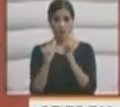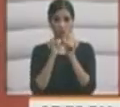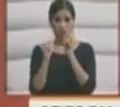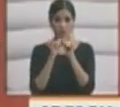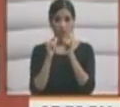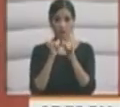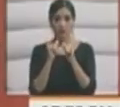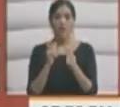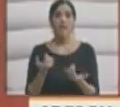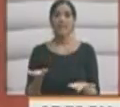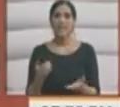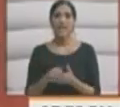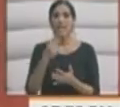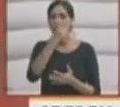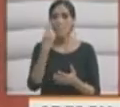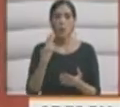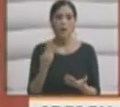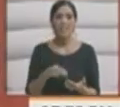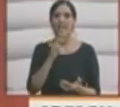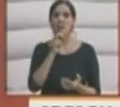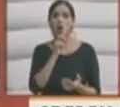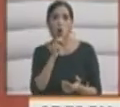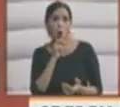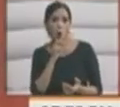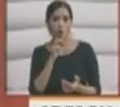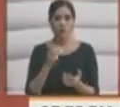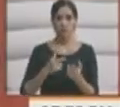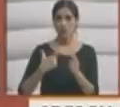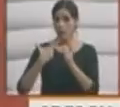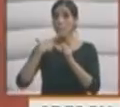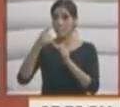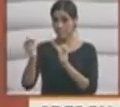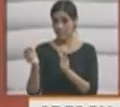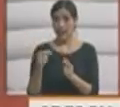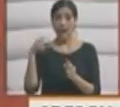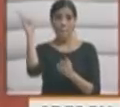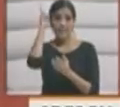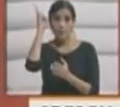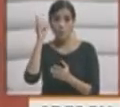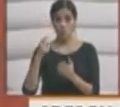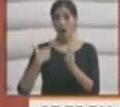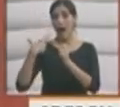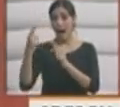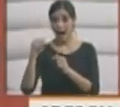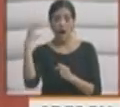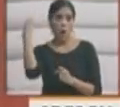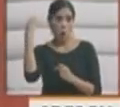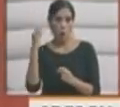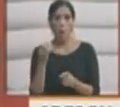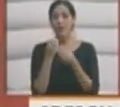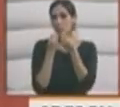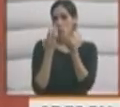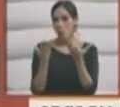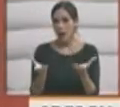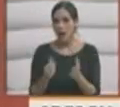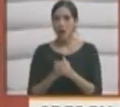les prometen el oro y el moro cuando se vayan a Perú, o cuando se vayan a Colombia, o cuando se vayan a